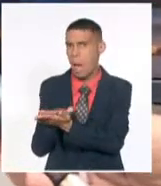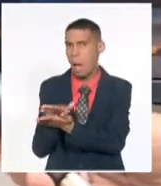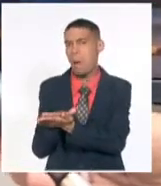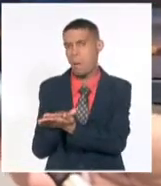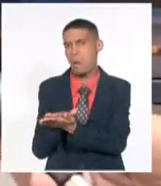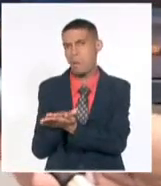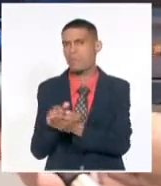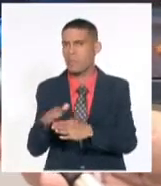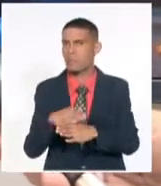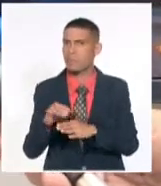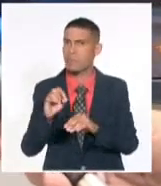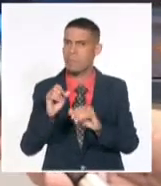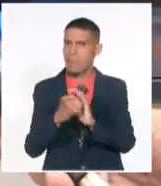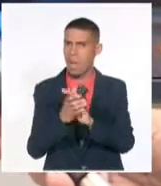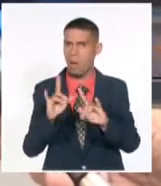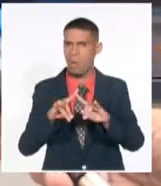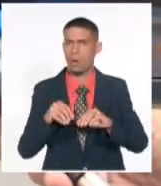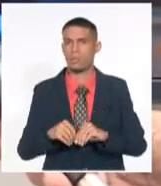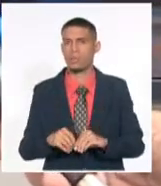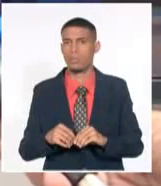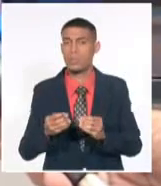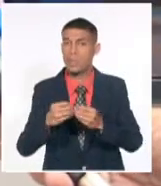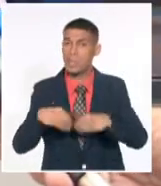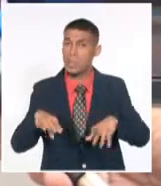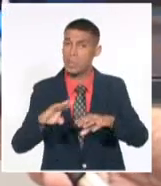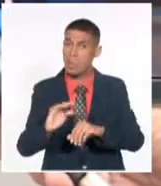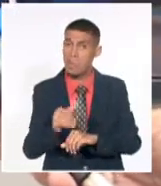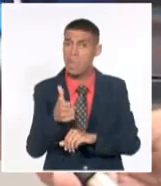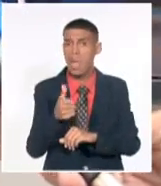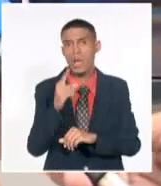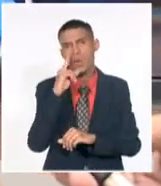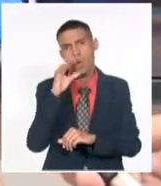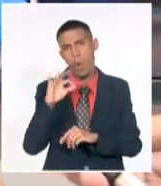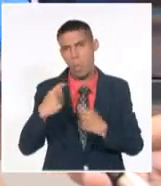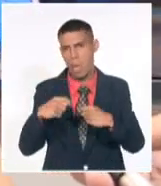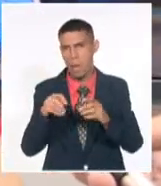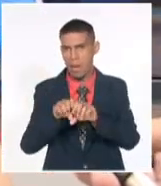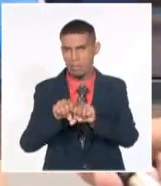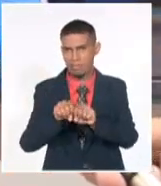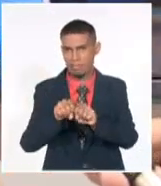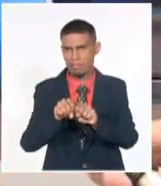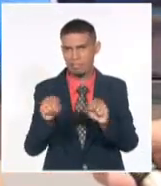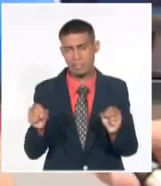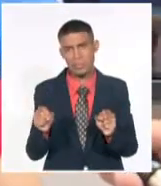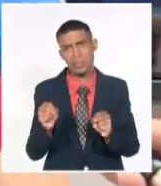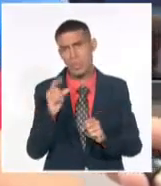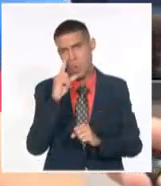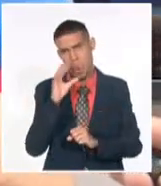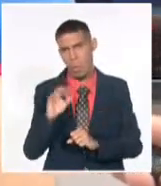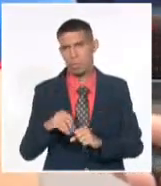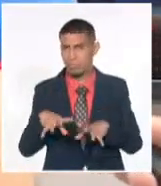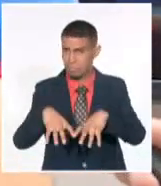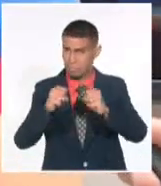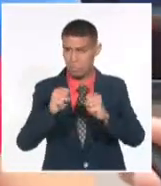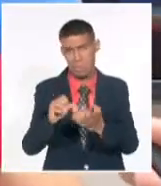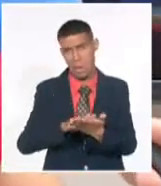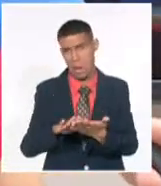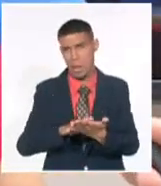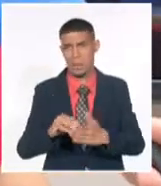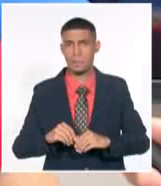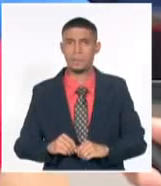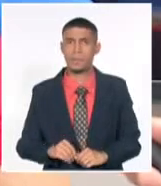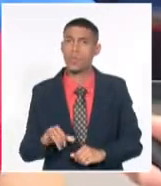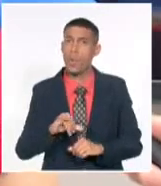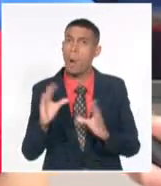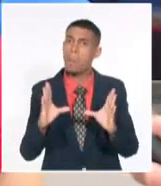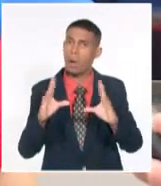de mantenerse las condiciones previstas que tenemos en el sistema para el día de hoy no debe haber afectación del servicio por déficit capacidad generación durante todo el día incluida la hora de la